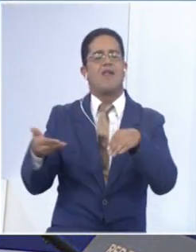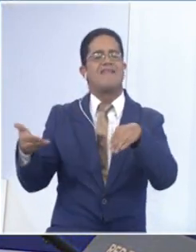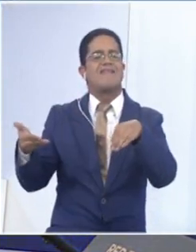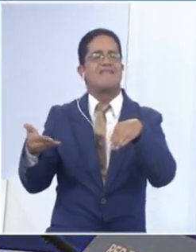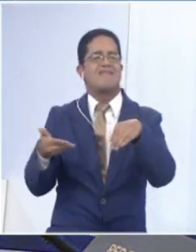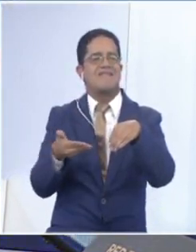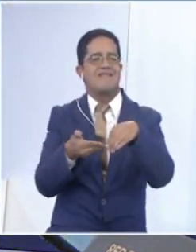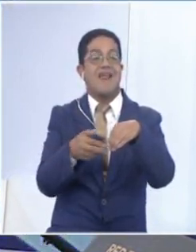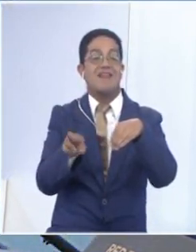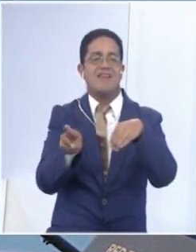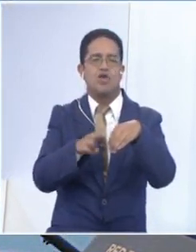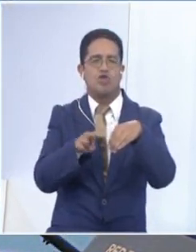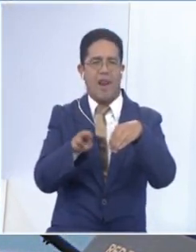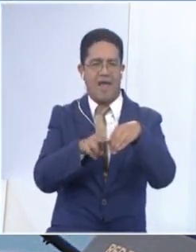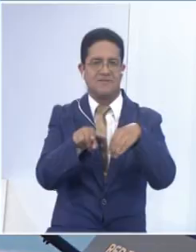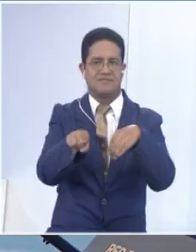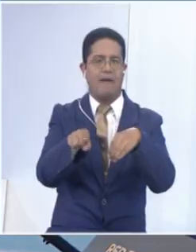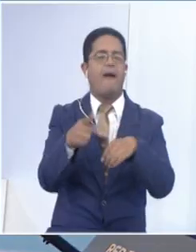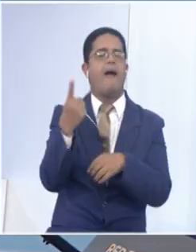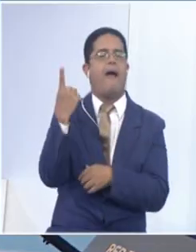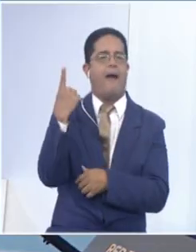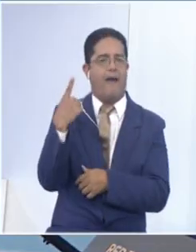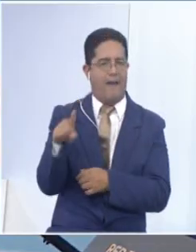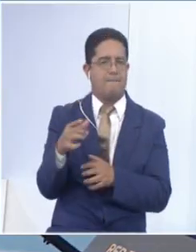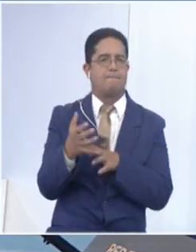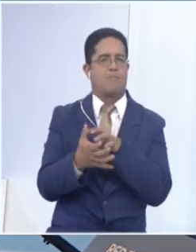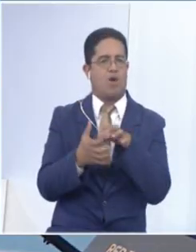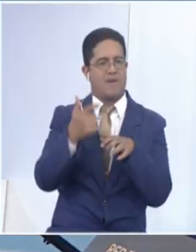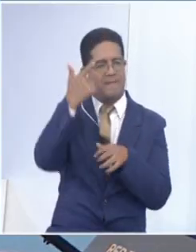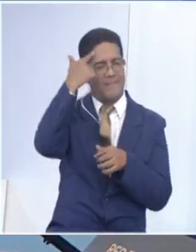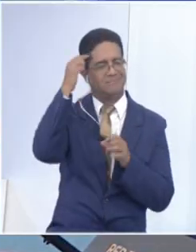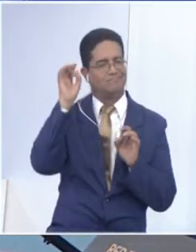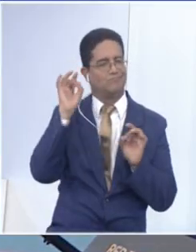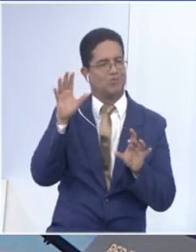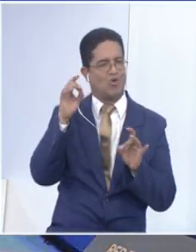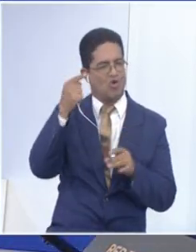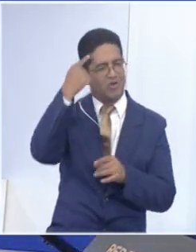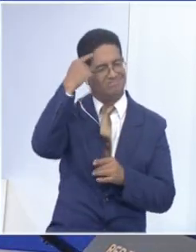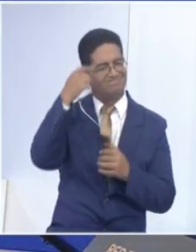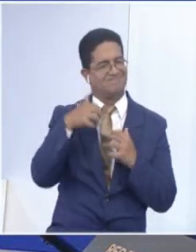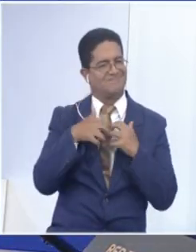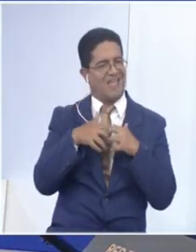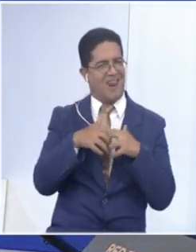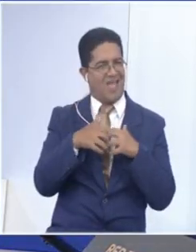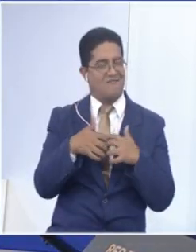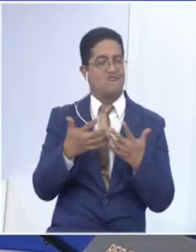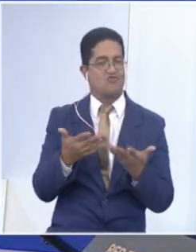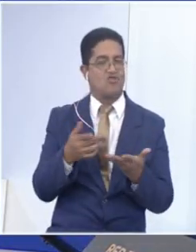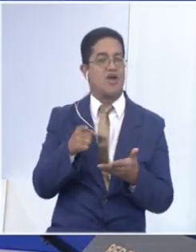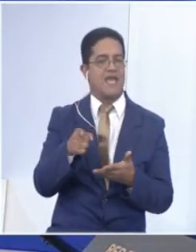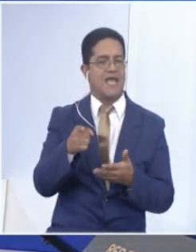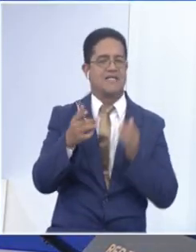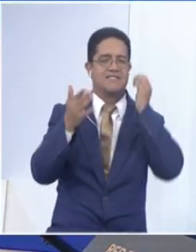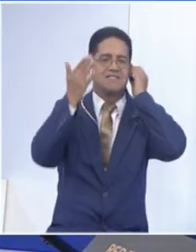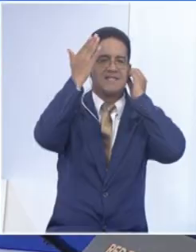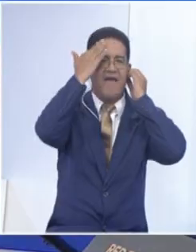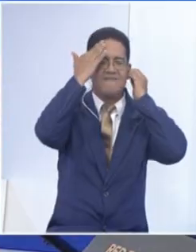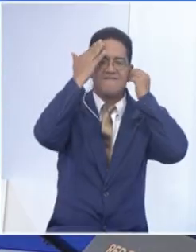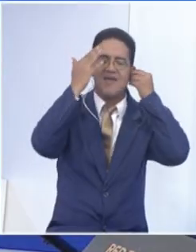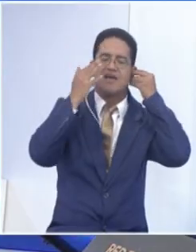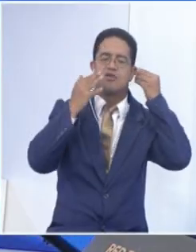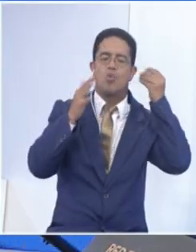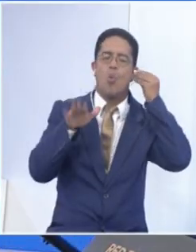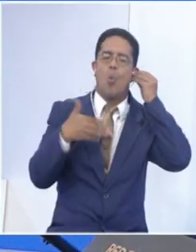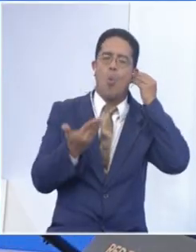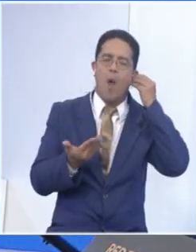magnéticas funcionales que hay una alteración del dolor en una área del cerebro que nos permite saber que la